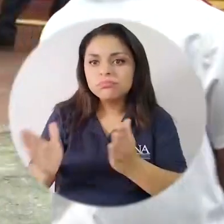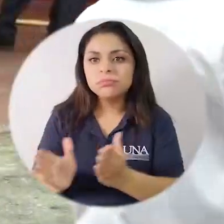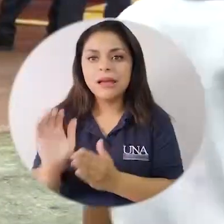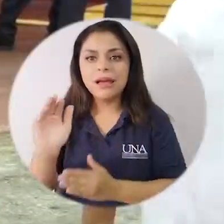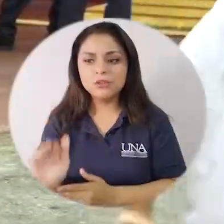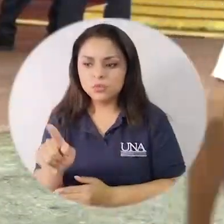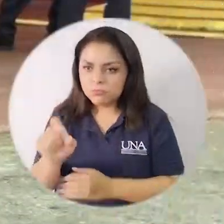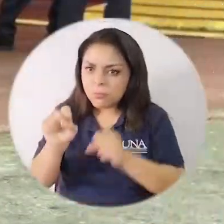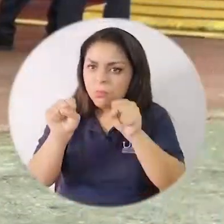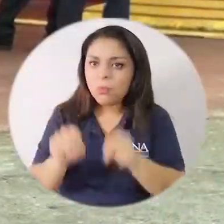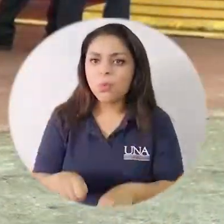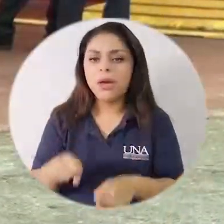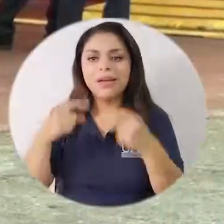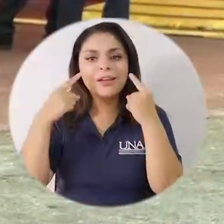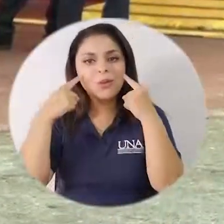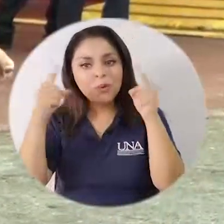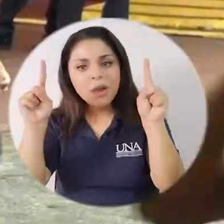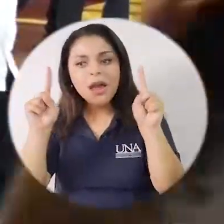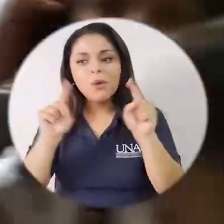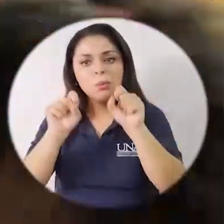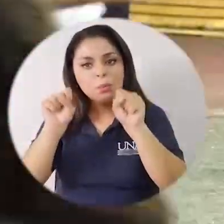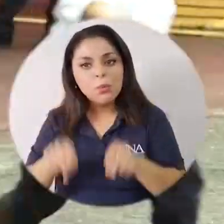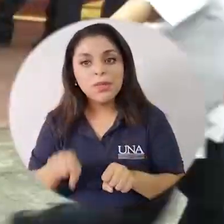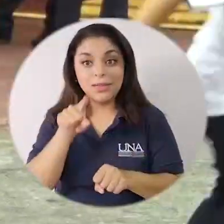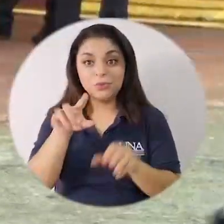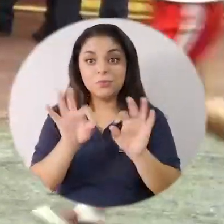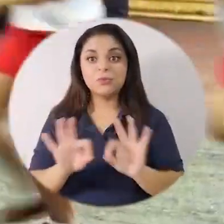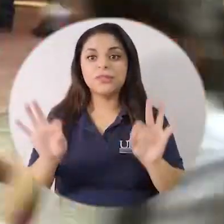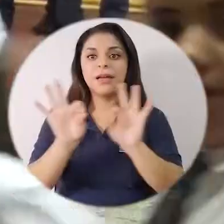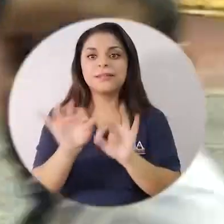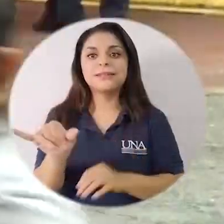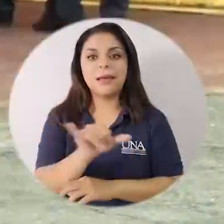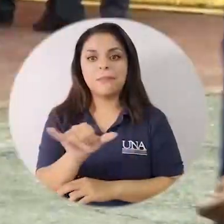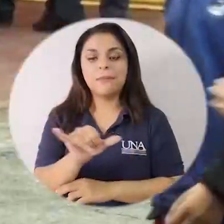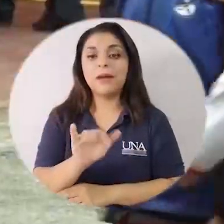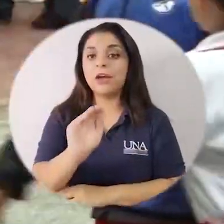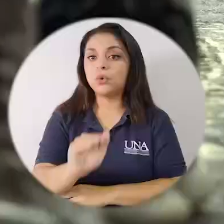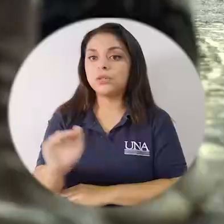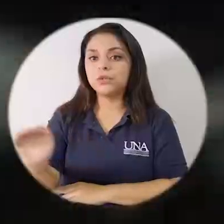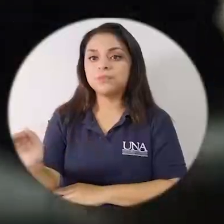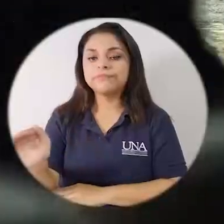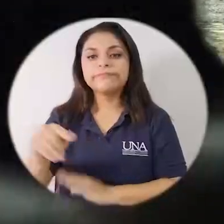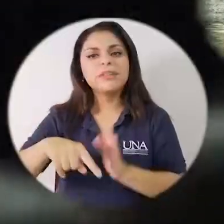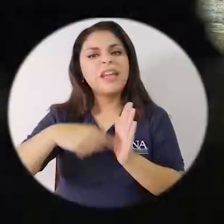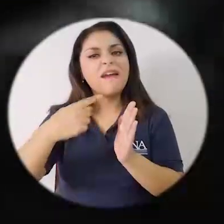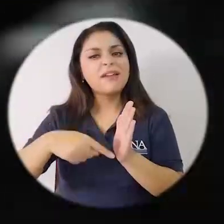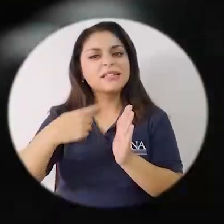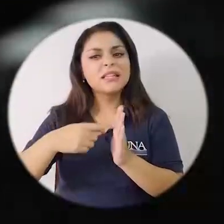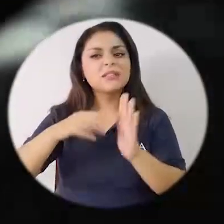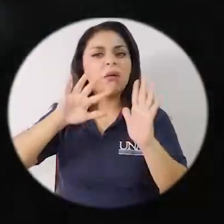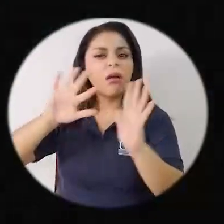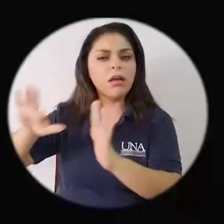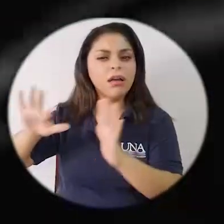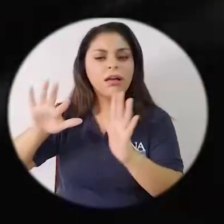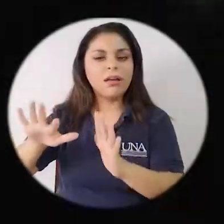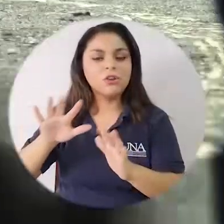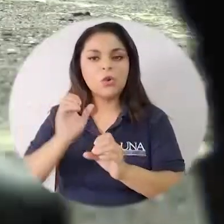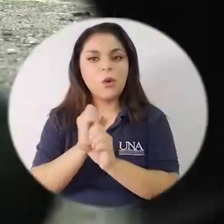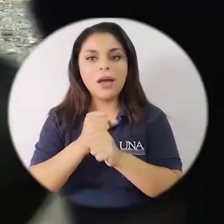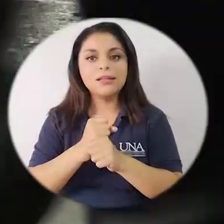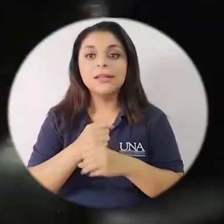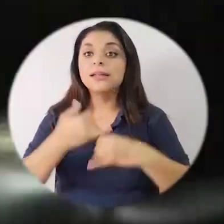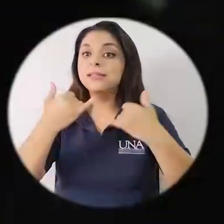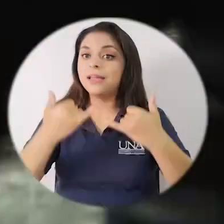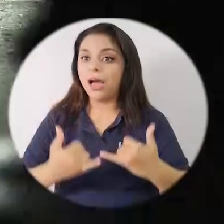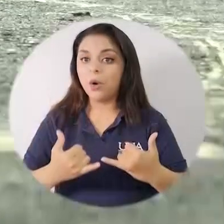al niño, el reforzarle que usted es capaz de hacerlo, que usted puede hacerlo, es muy importante para los niños y a veces eso se deja de lado